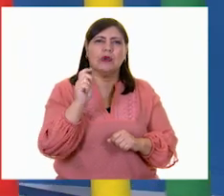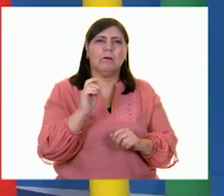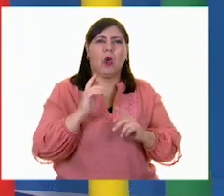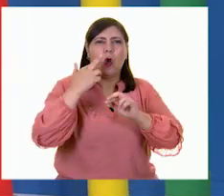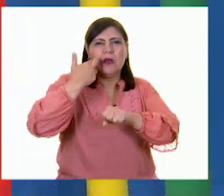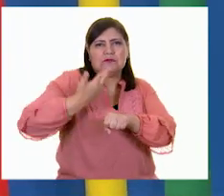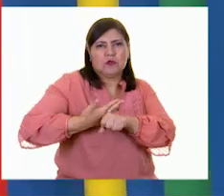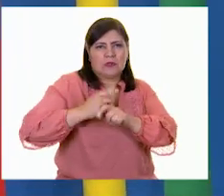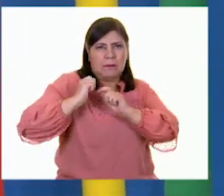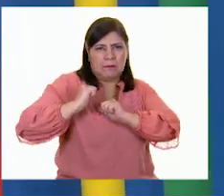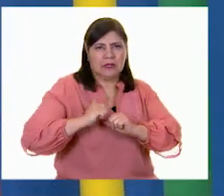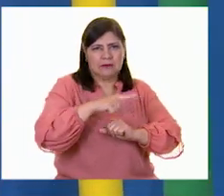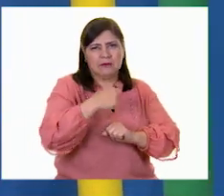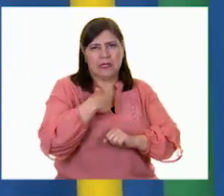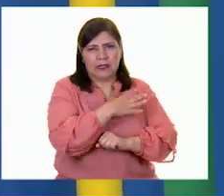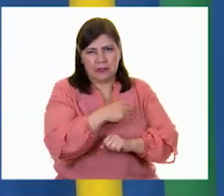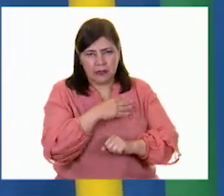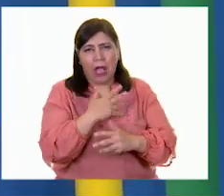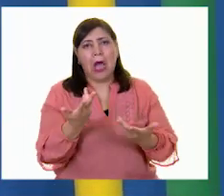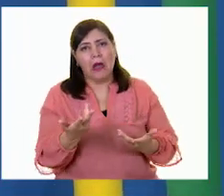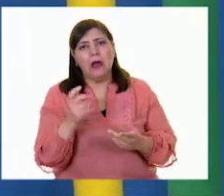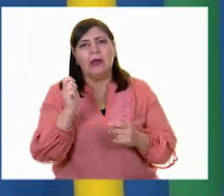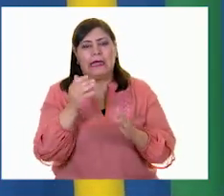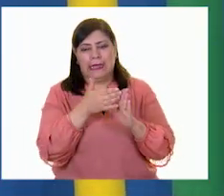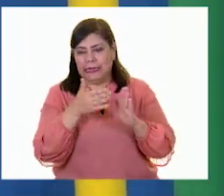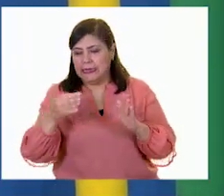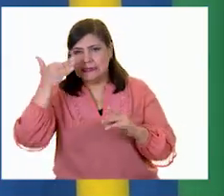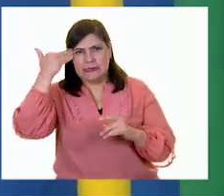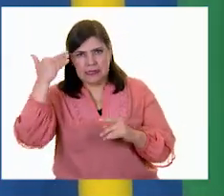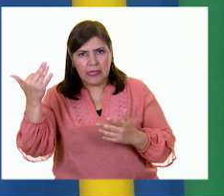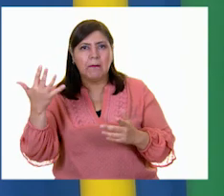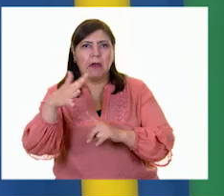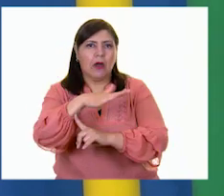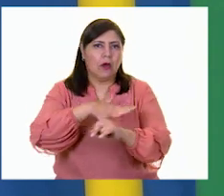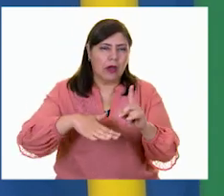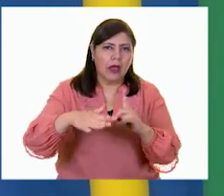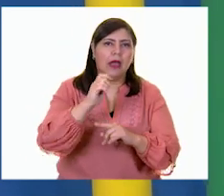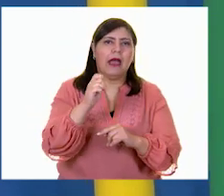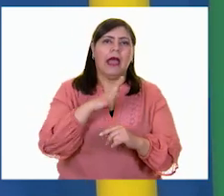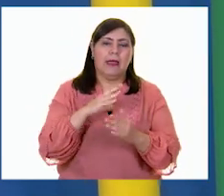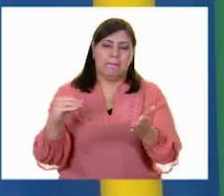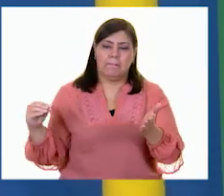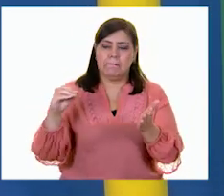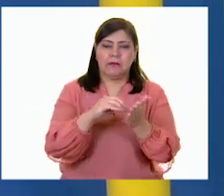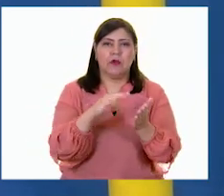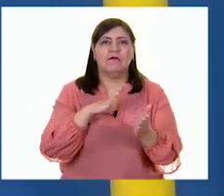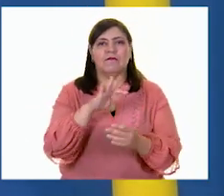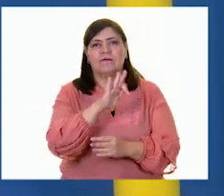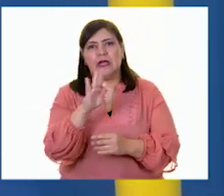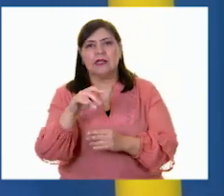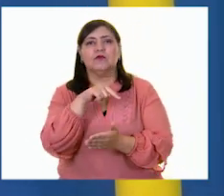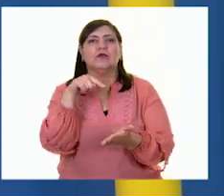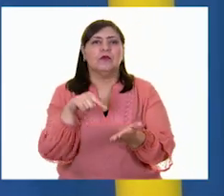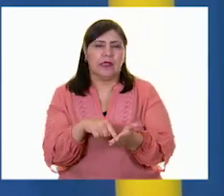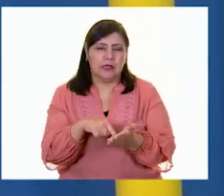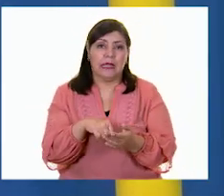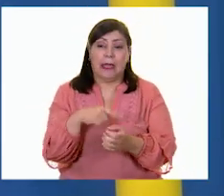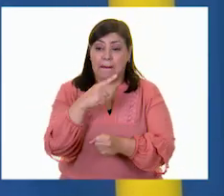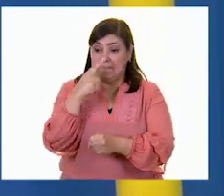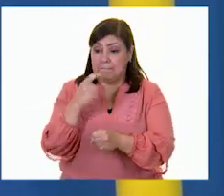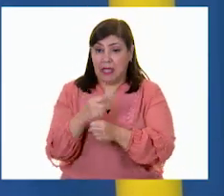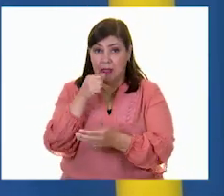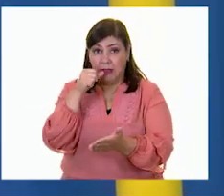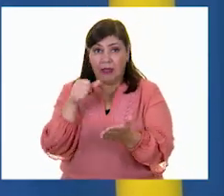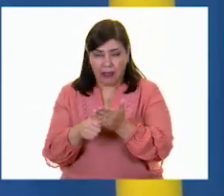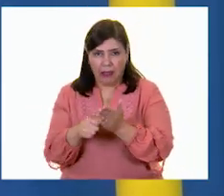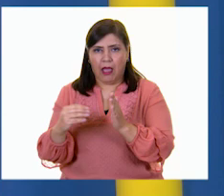hija. Y también ubicarse en el tiempo y el espacio es sencillo, pues incluyen la fecha y el lugar. Y en la primera carta